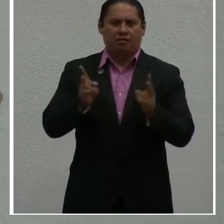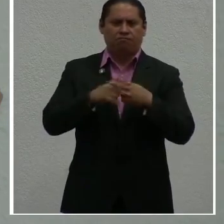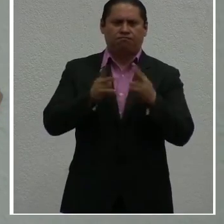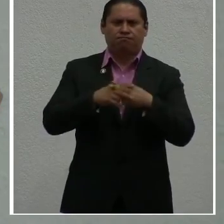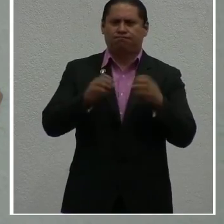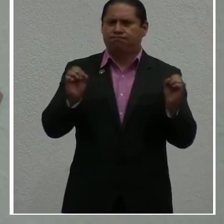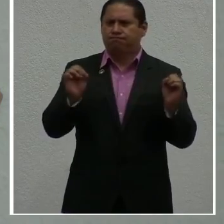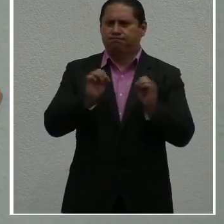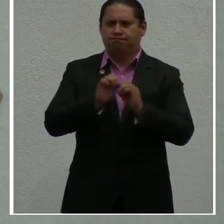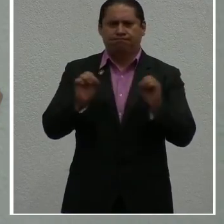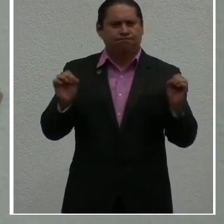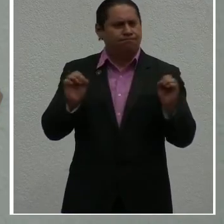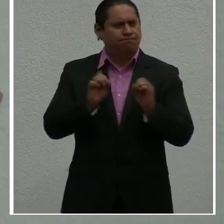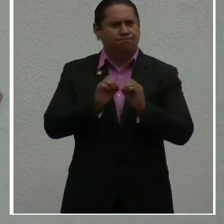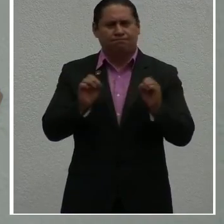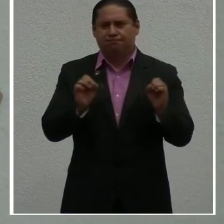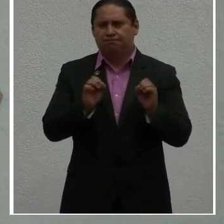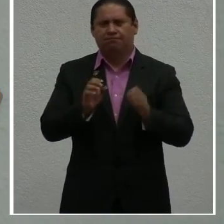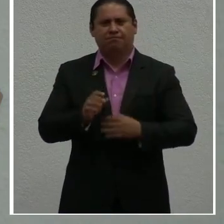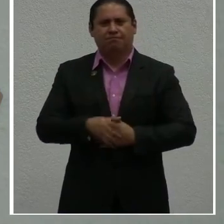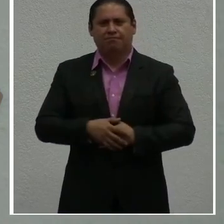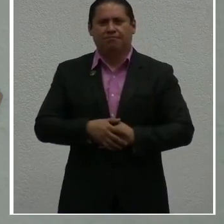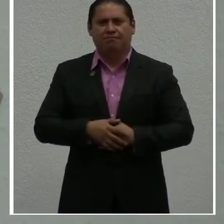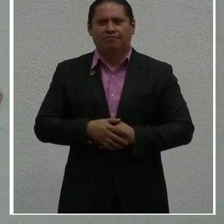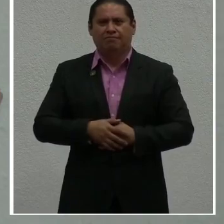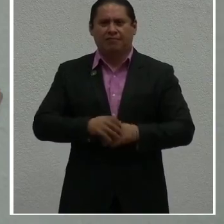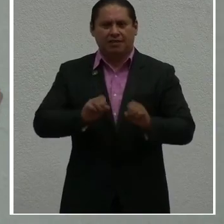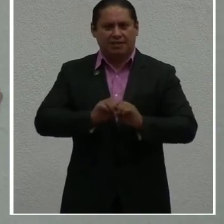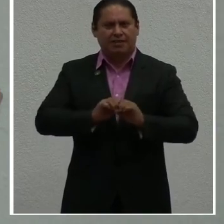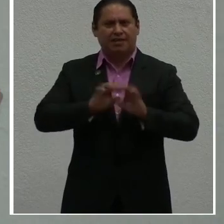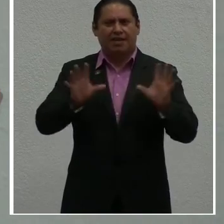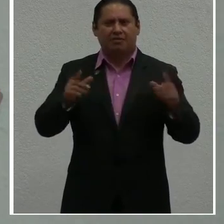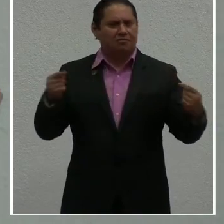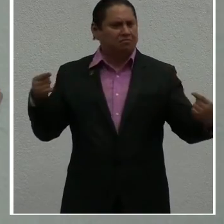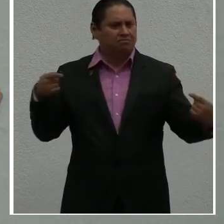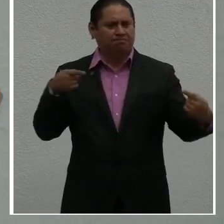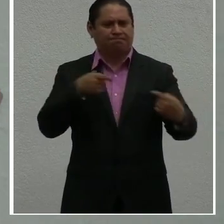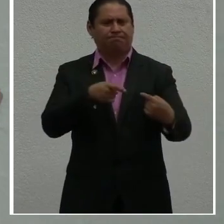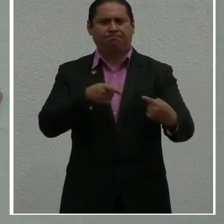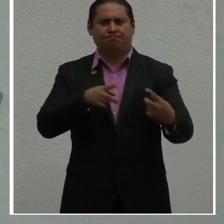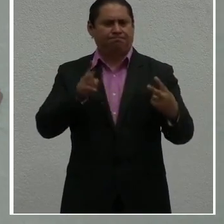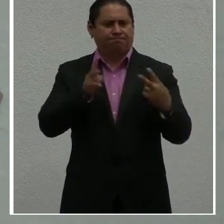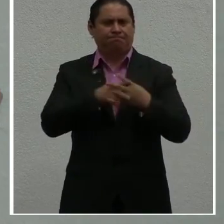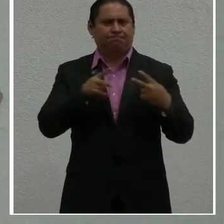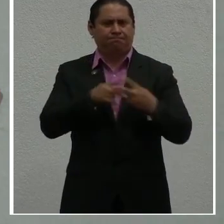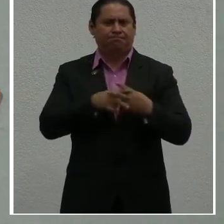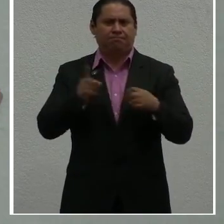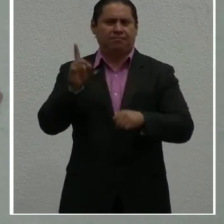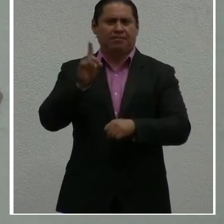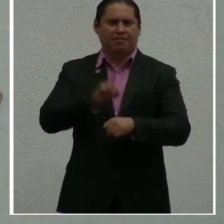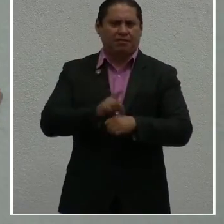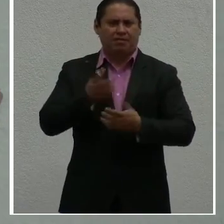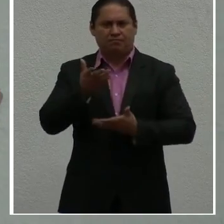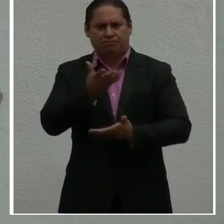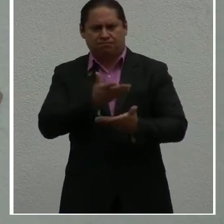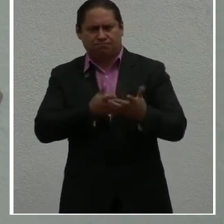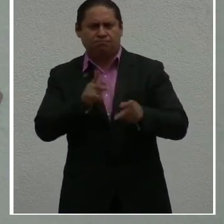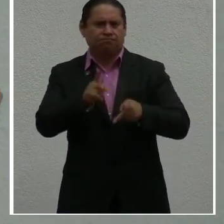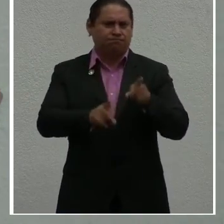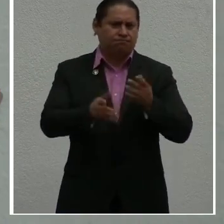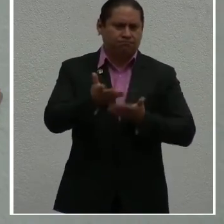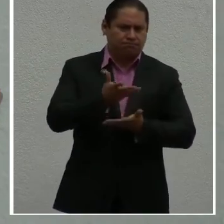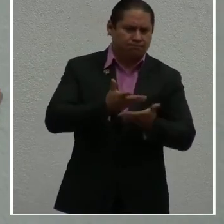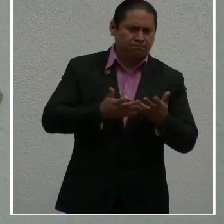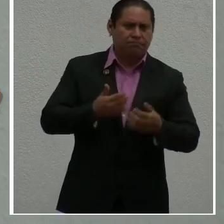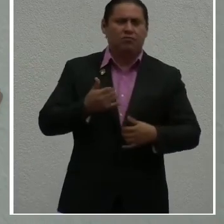nadie, ¿no? Esto lo voy a aclarar porque yo no me estoy peleando con nadie. Como un día platicábamos con Yolanda, tenemos